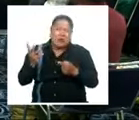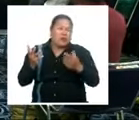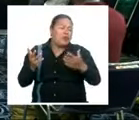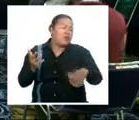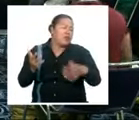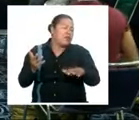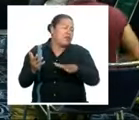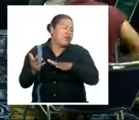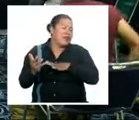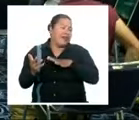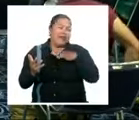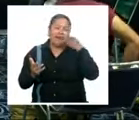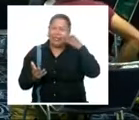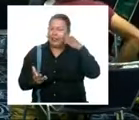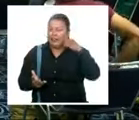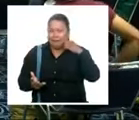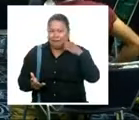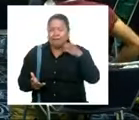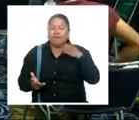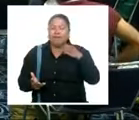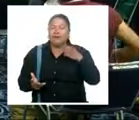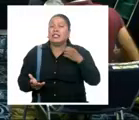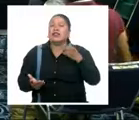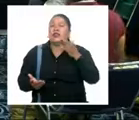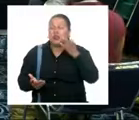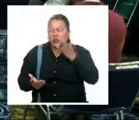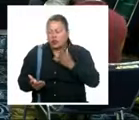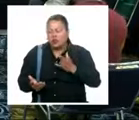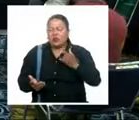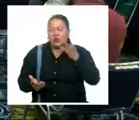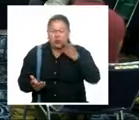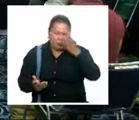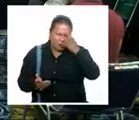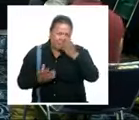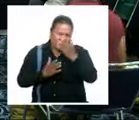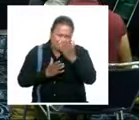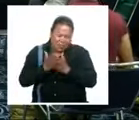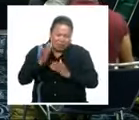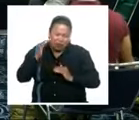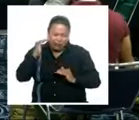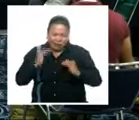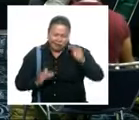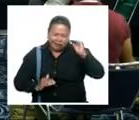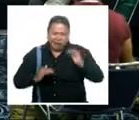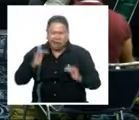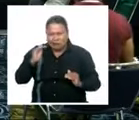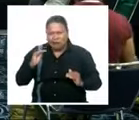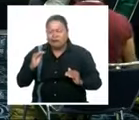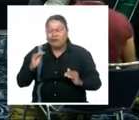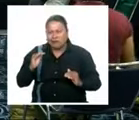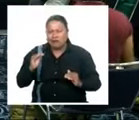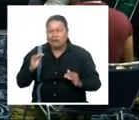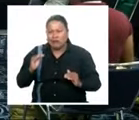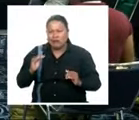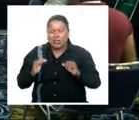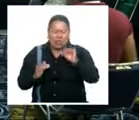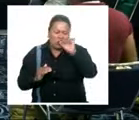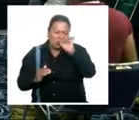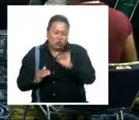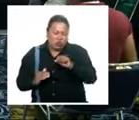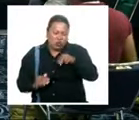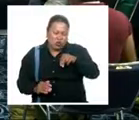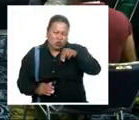que tiene Oaxaca. La lucha contra la desigualdad estructural entre el sur y, sur y el